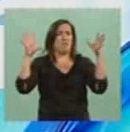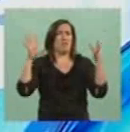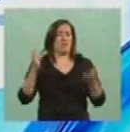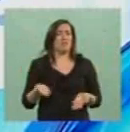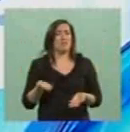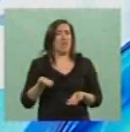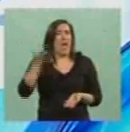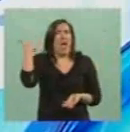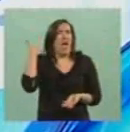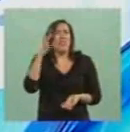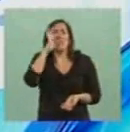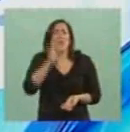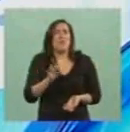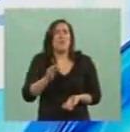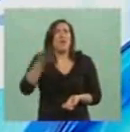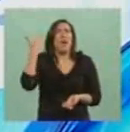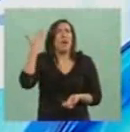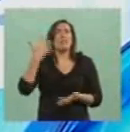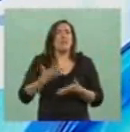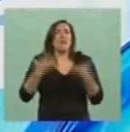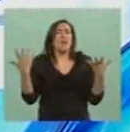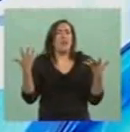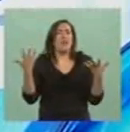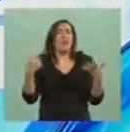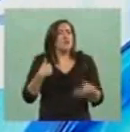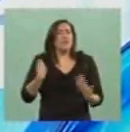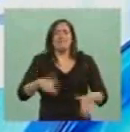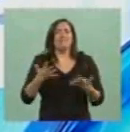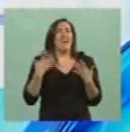Nunca, nunca hubo tanta,